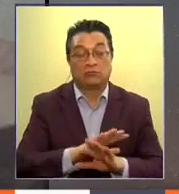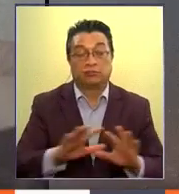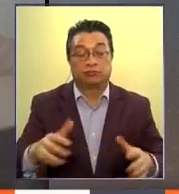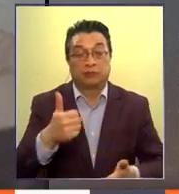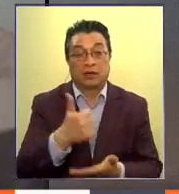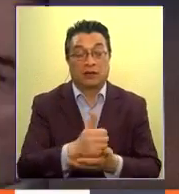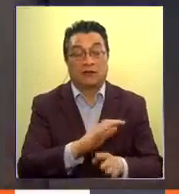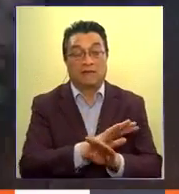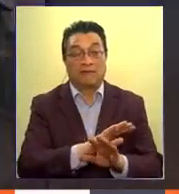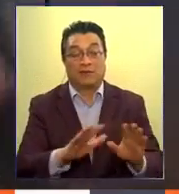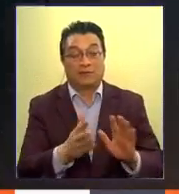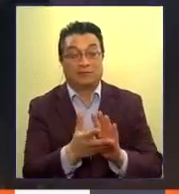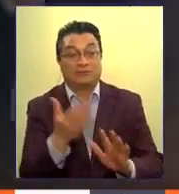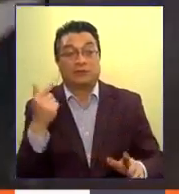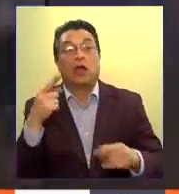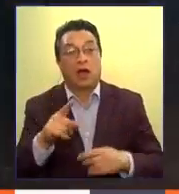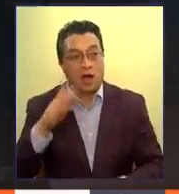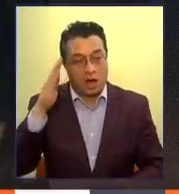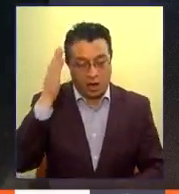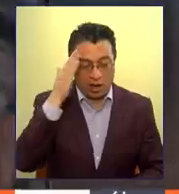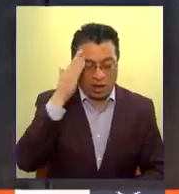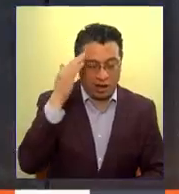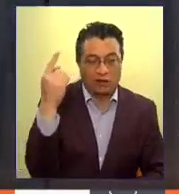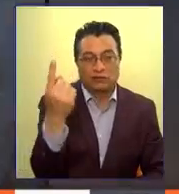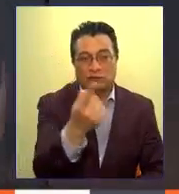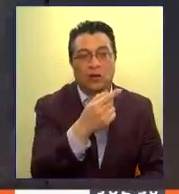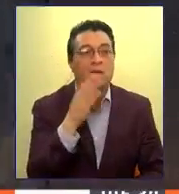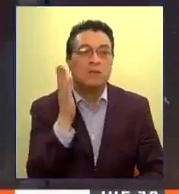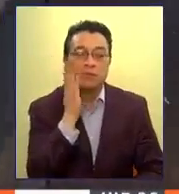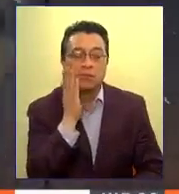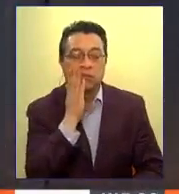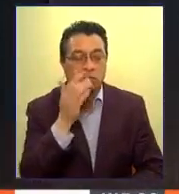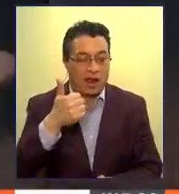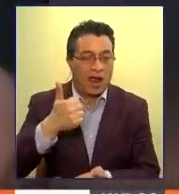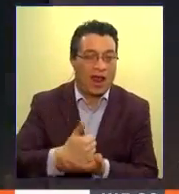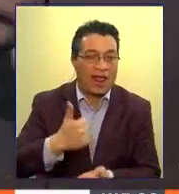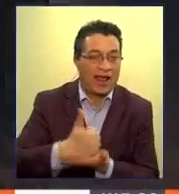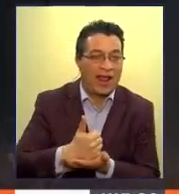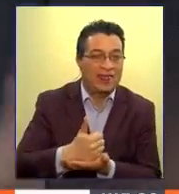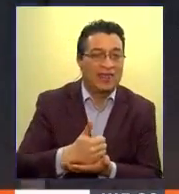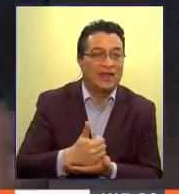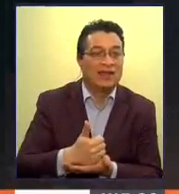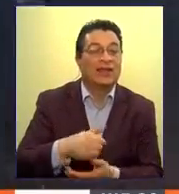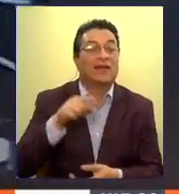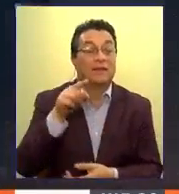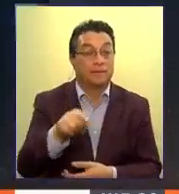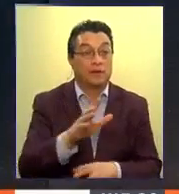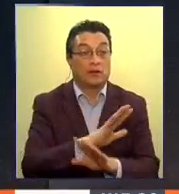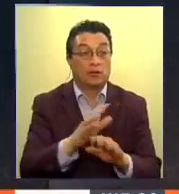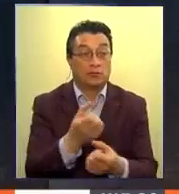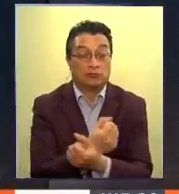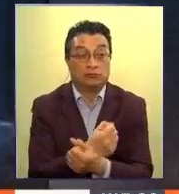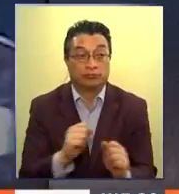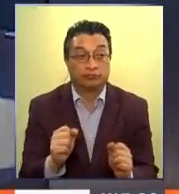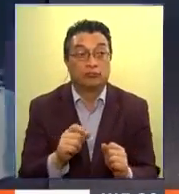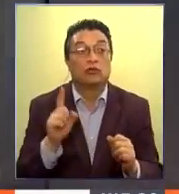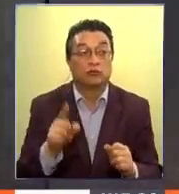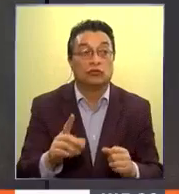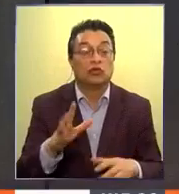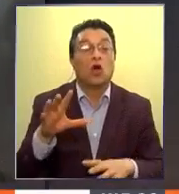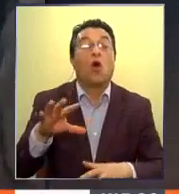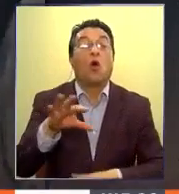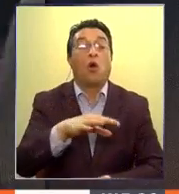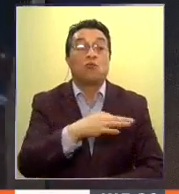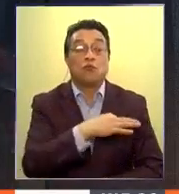comunal, porteños aún recuerda la figura de este carismático alcalde, que al momento de salir del cargo dejó sumido al municipio con